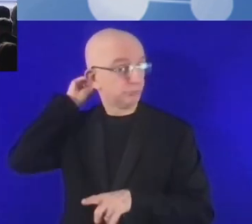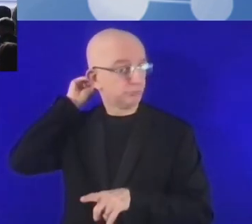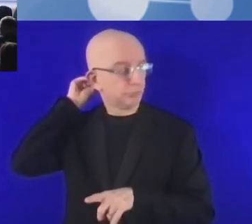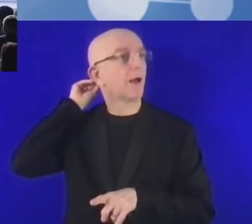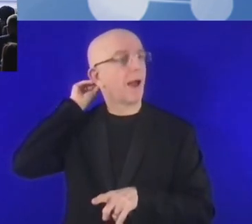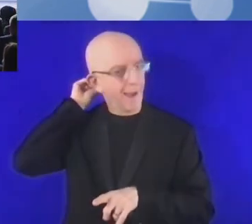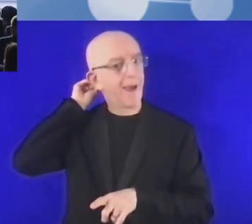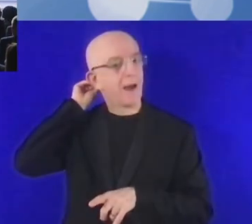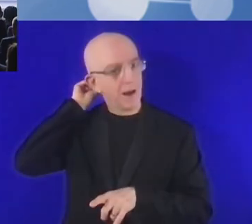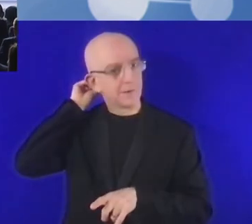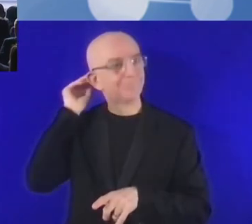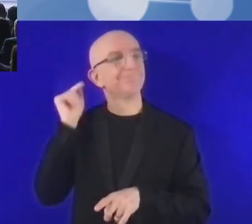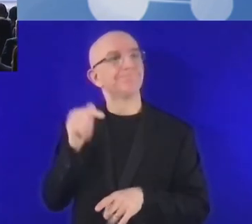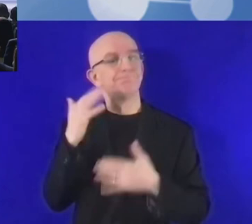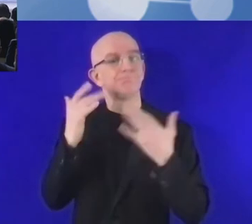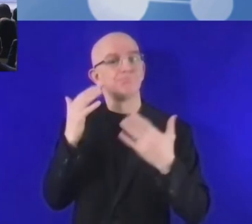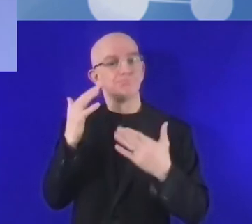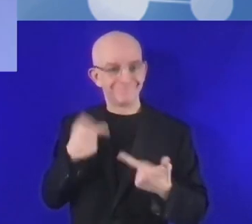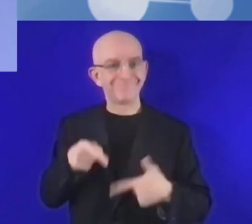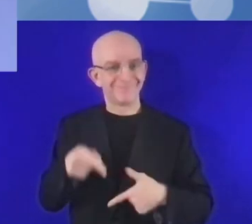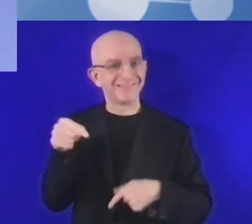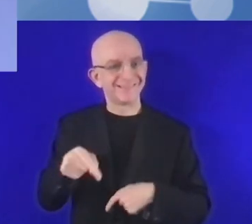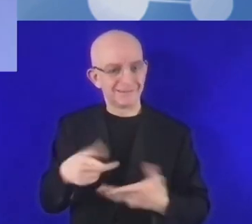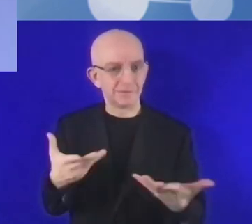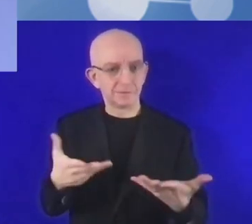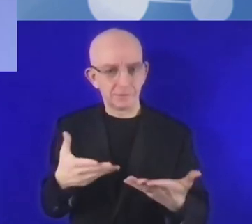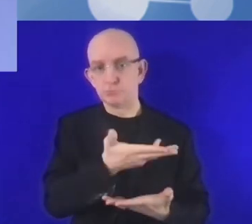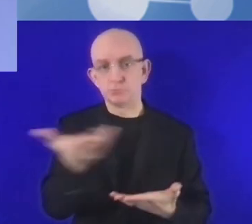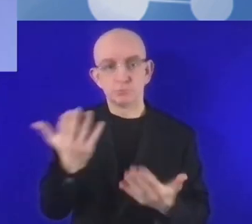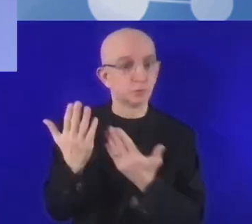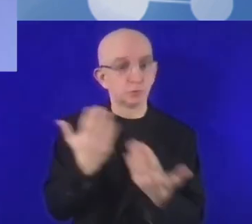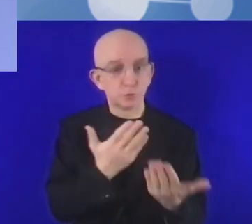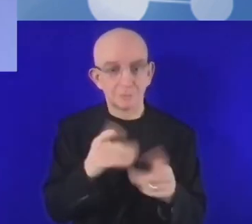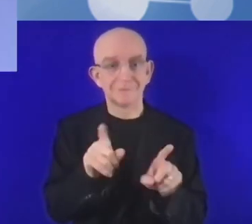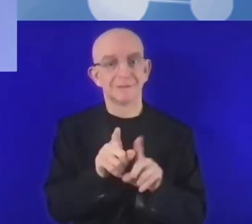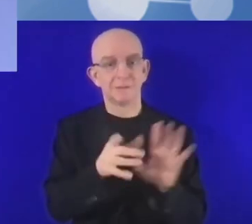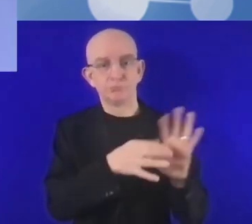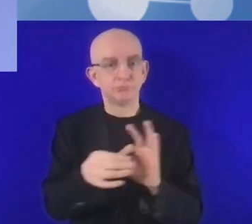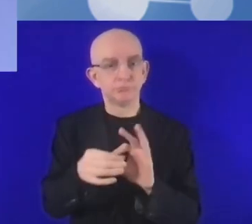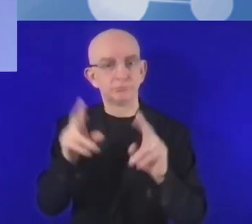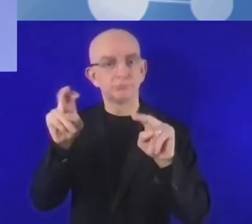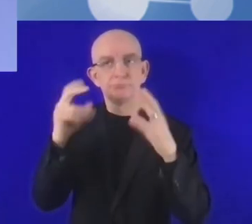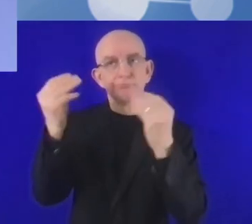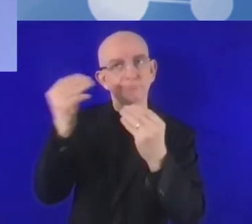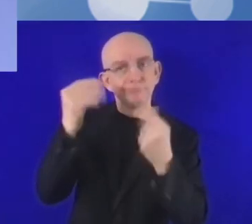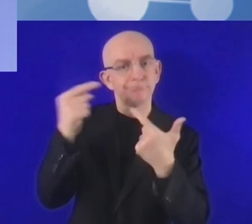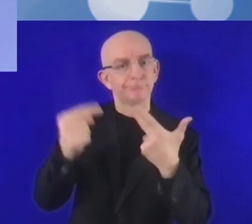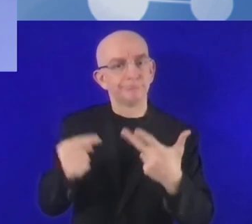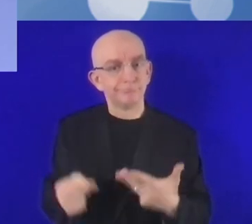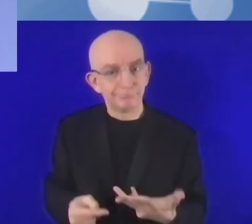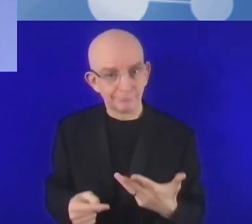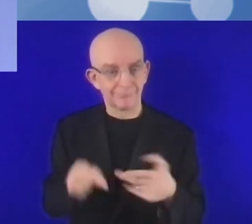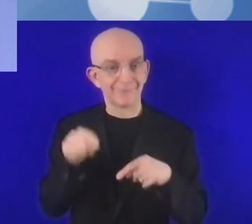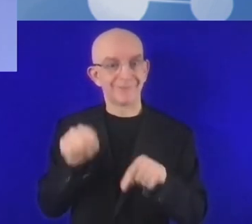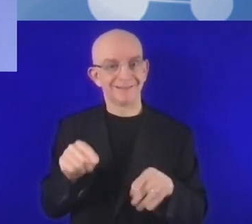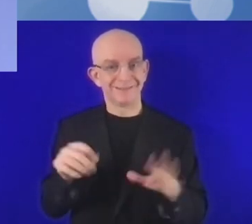muy importante. Pienso que tan importante como las matemáticas, la ingeniería o las finanzas. Es un valor añadido y